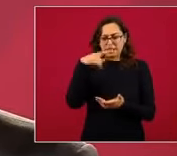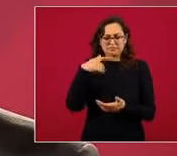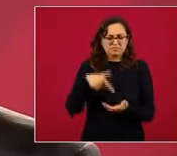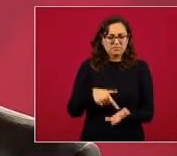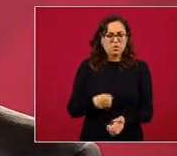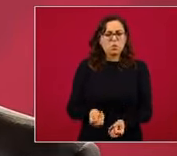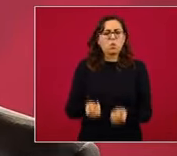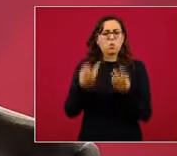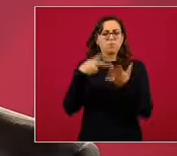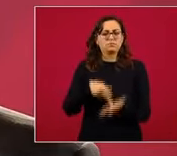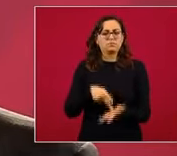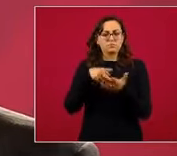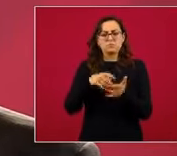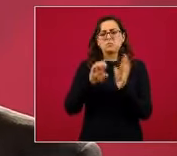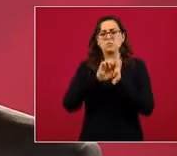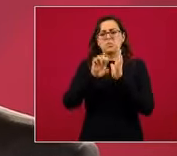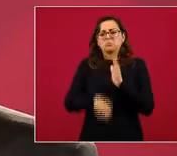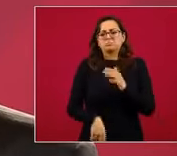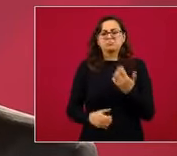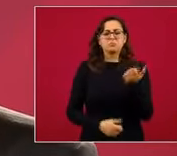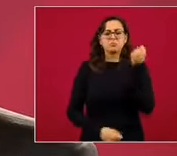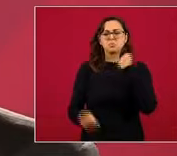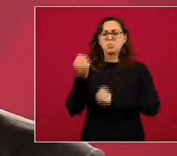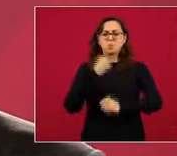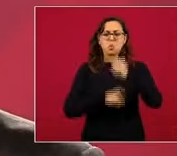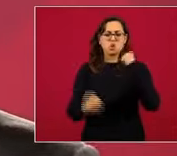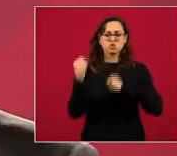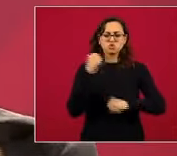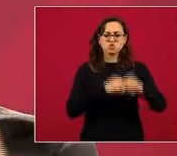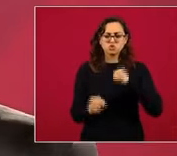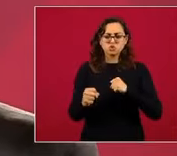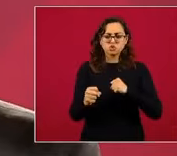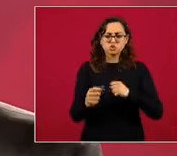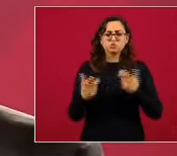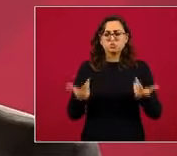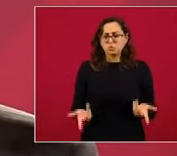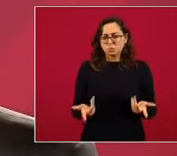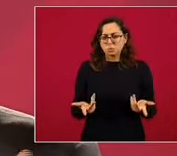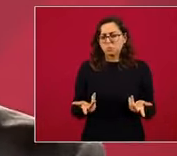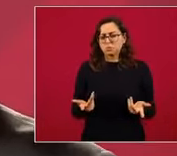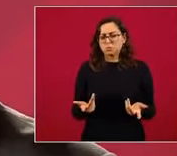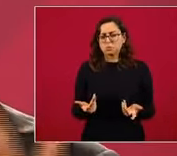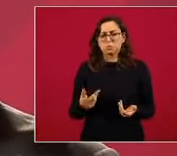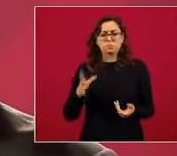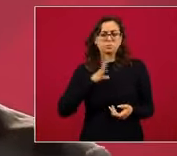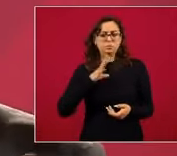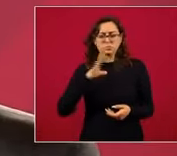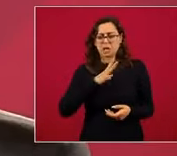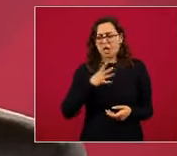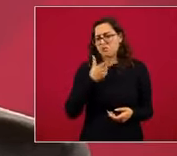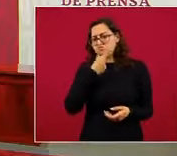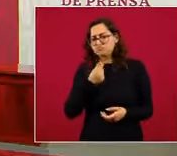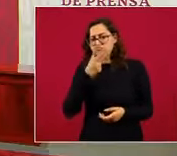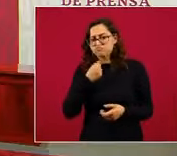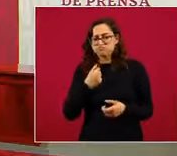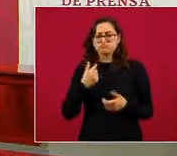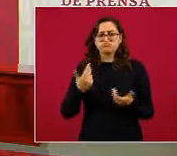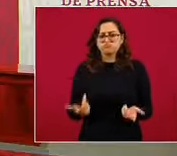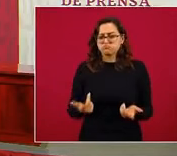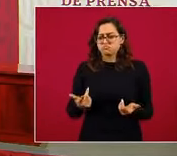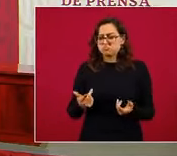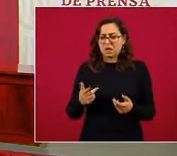ejemplo del box. Hay boxeadores que juegan en distintos pesos: mini mosca, mosca, gallo,